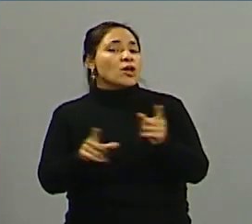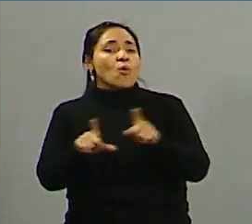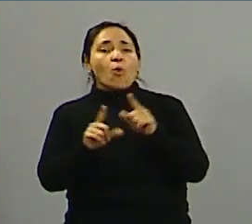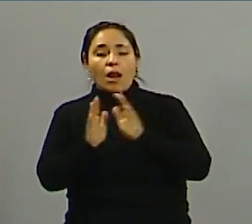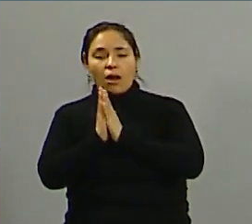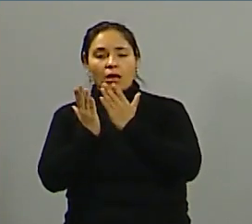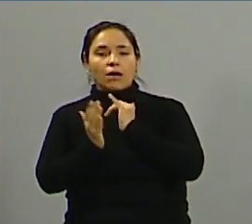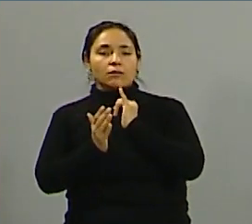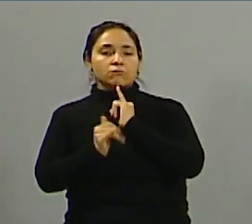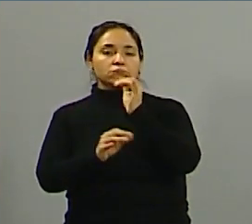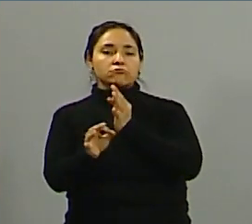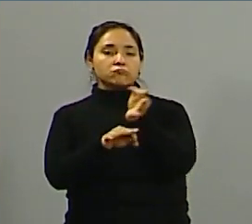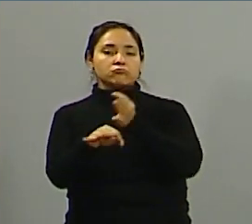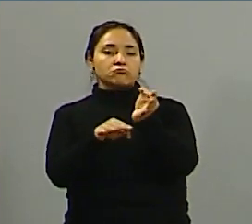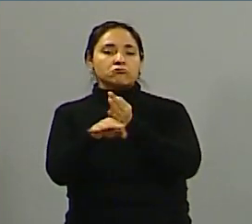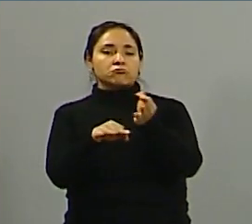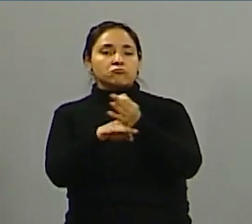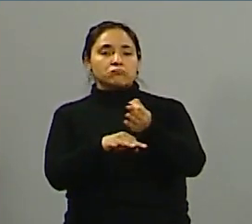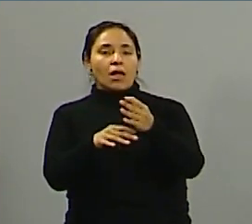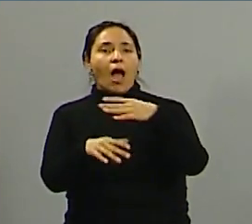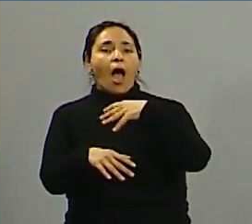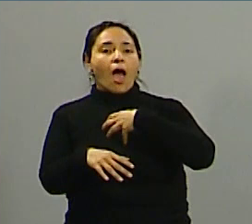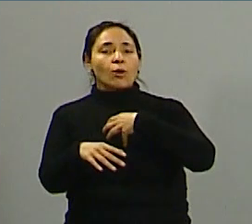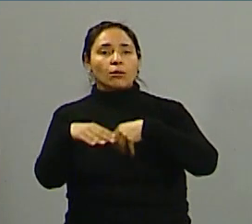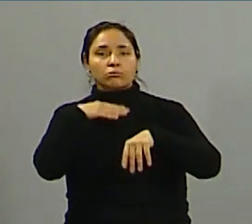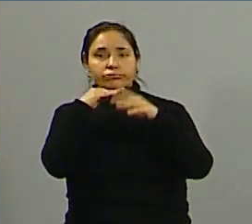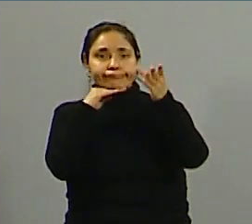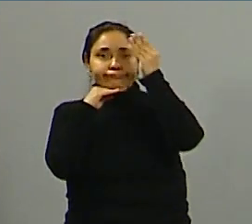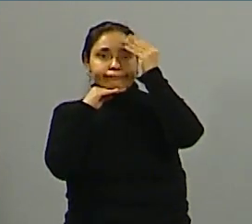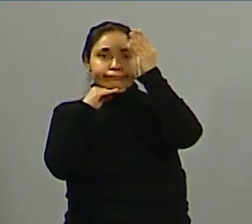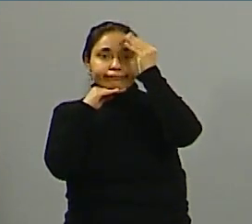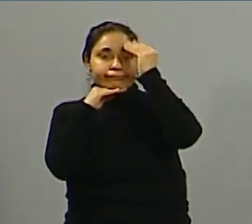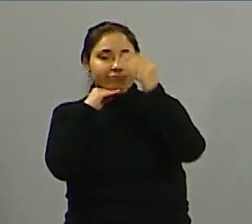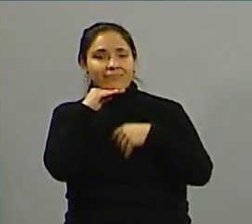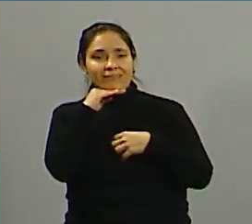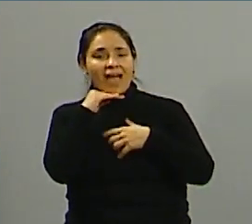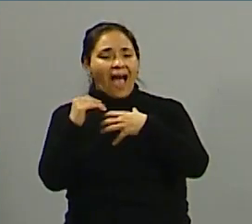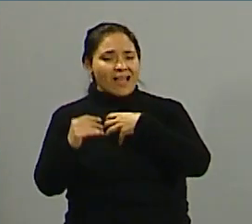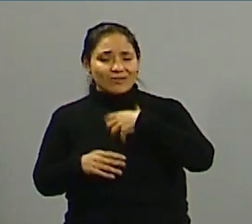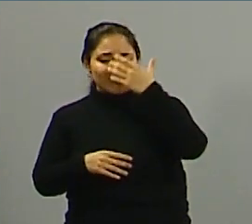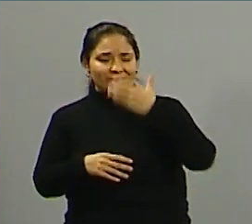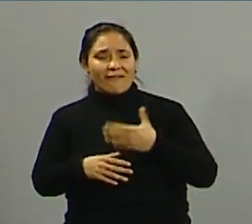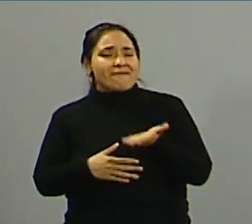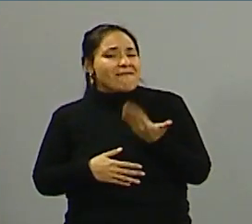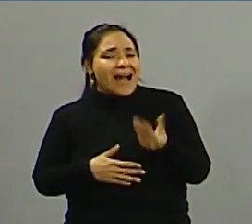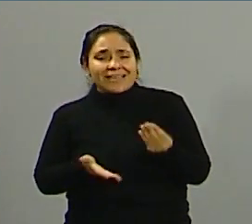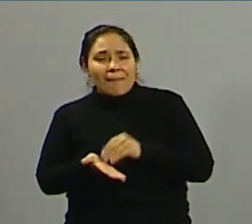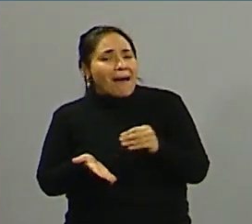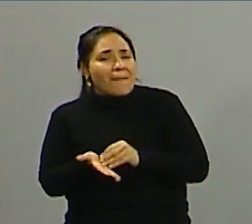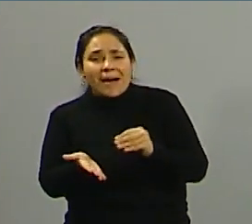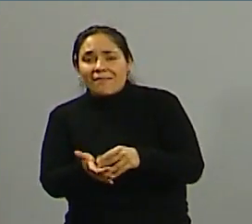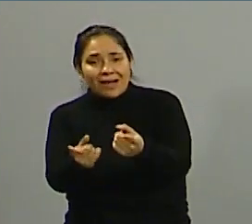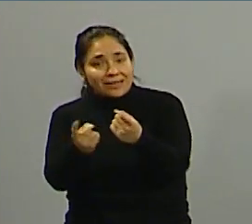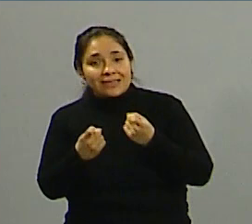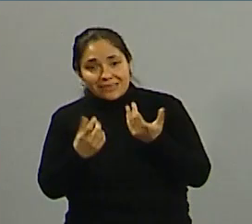conocimientos solamente, y cuando sabemos que eso hoy en día el chico no le basta, necesita más, necesita un valor agregado, que es lo que te